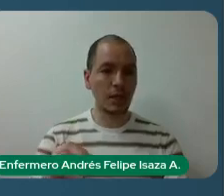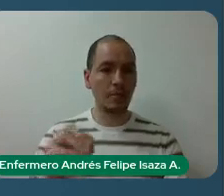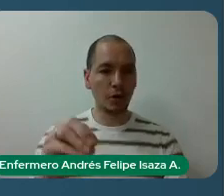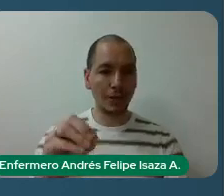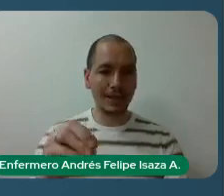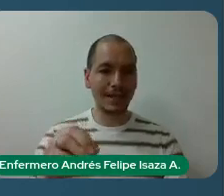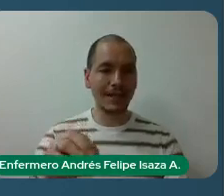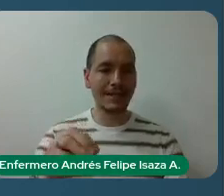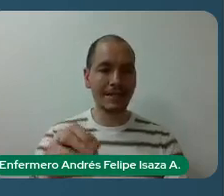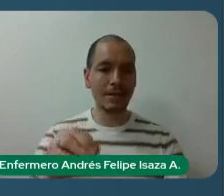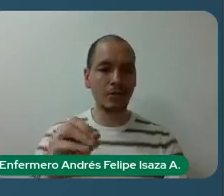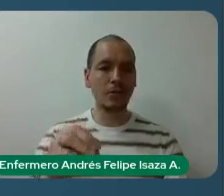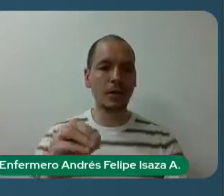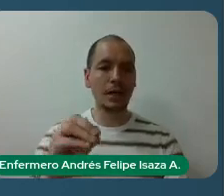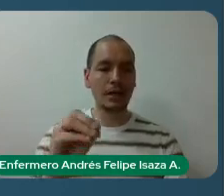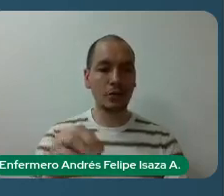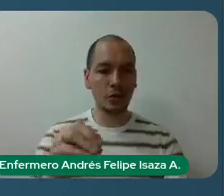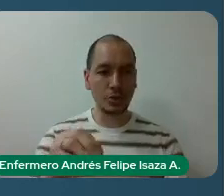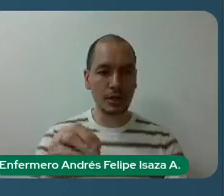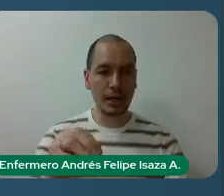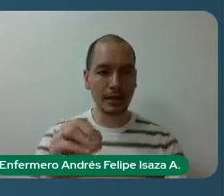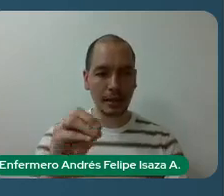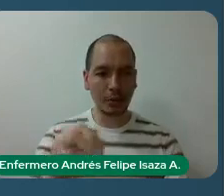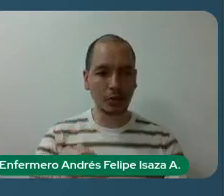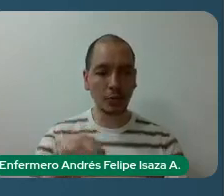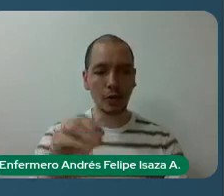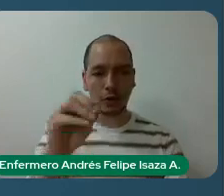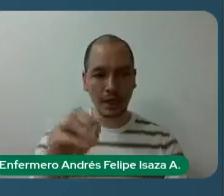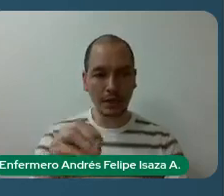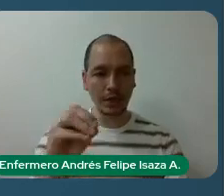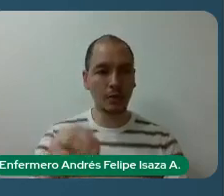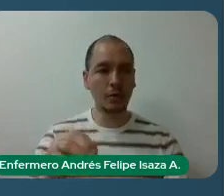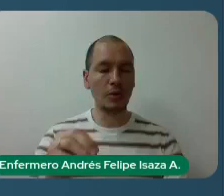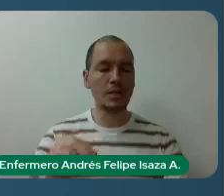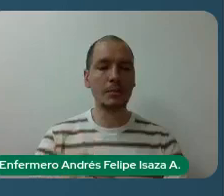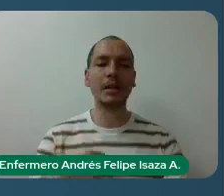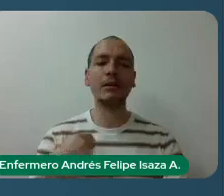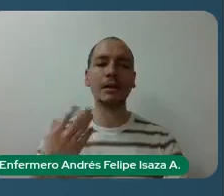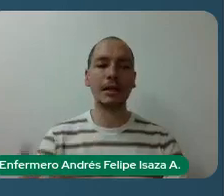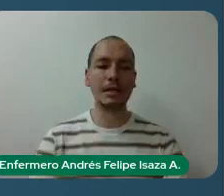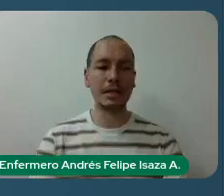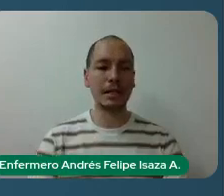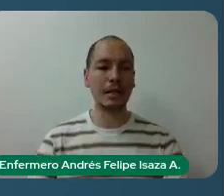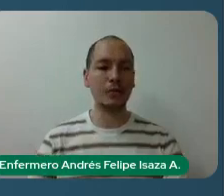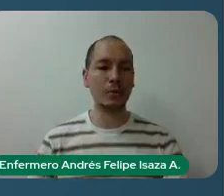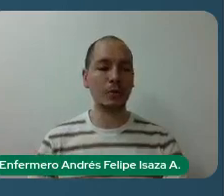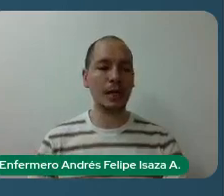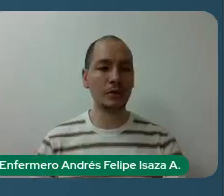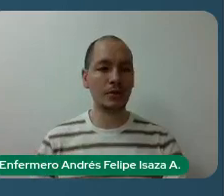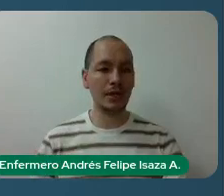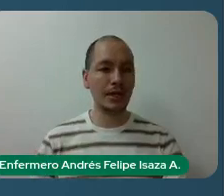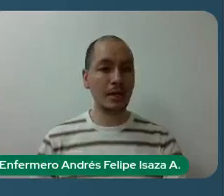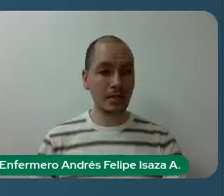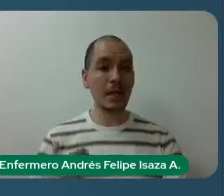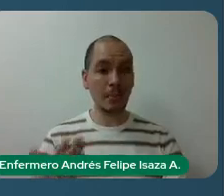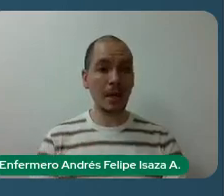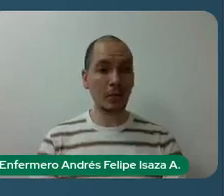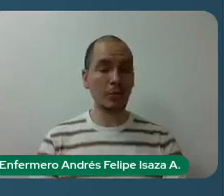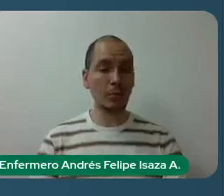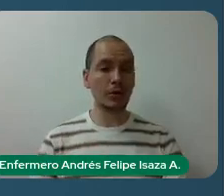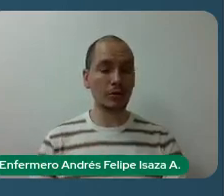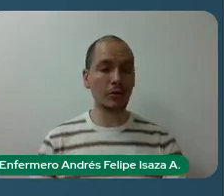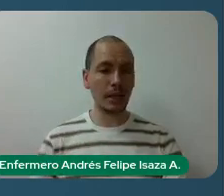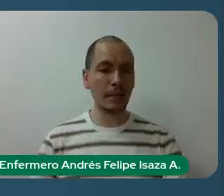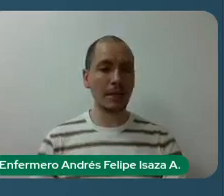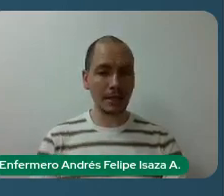esporádicos, pero que tienen que hacerse con una rigurosidad del protocolo tal cual como lo dice, para evitar que se genere algún tipo de daño. Sin embargo,